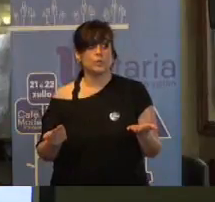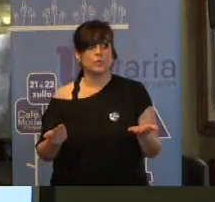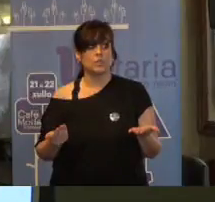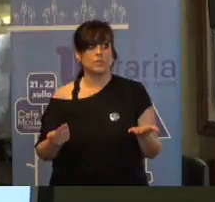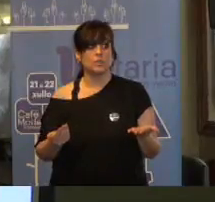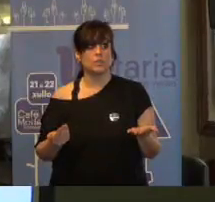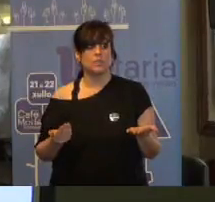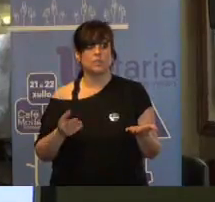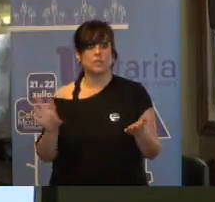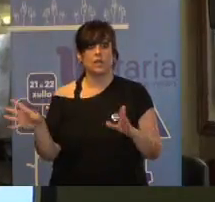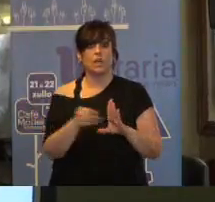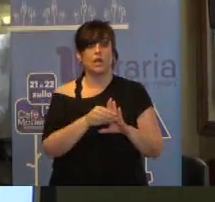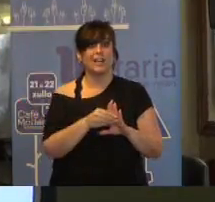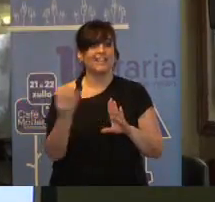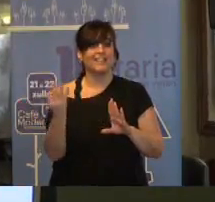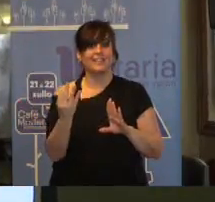recoller... Vamos a ver se aquí...